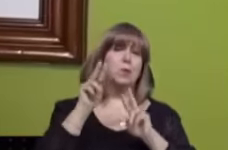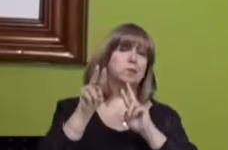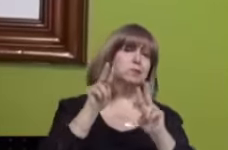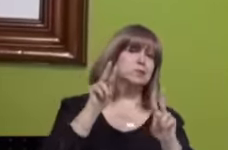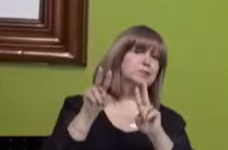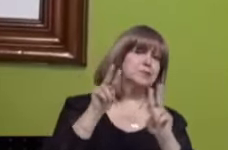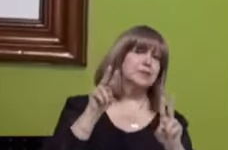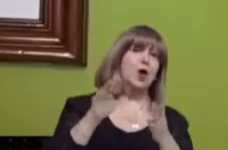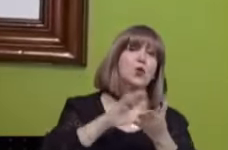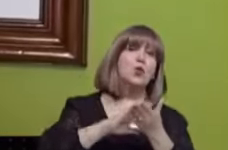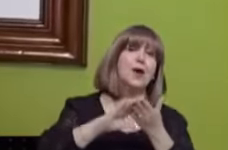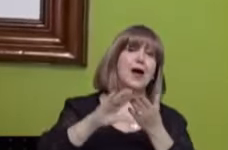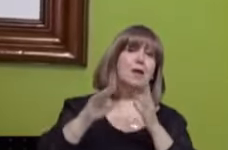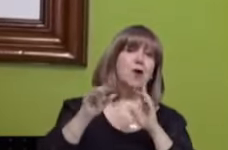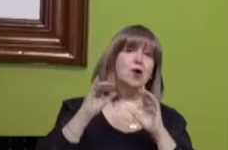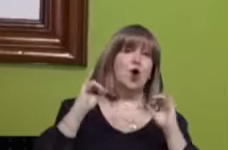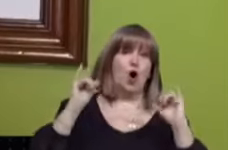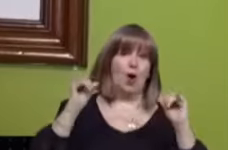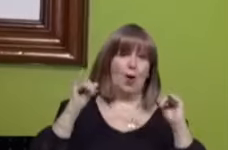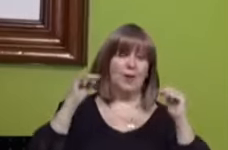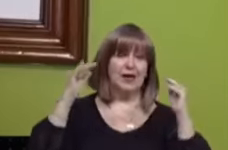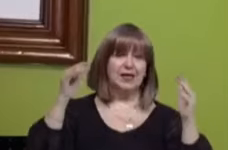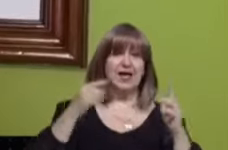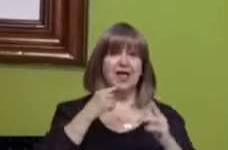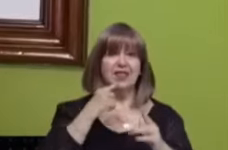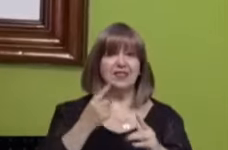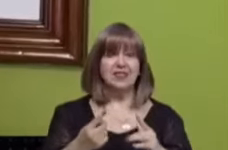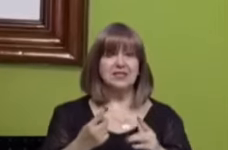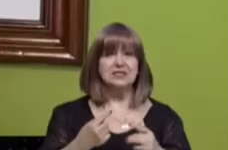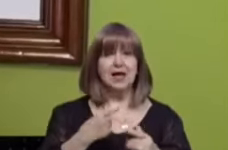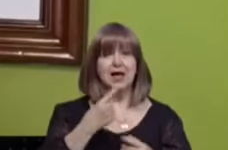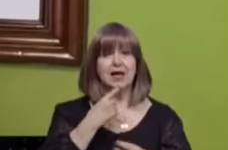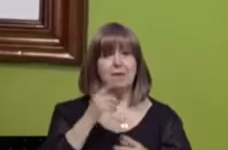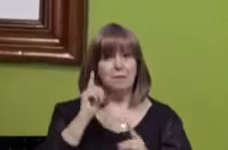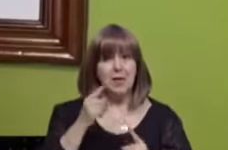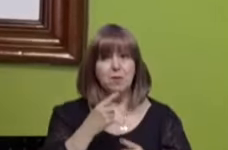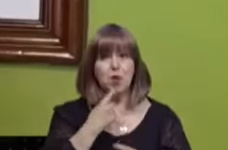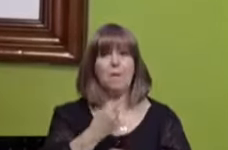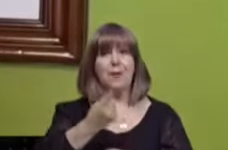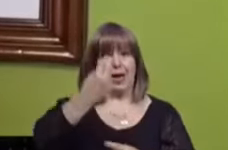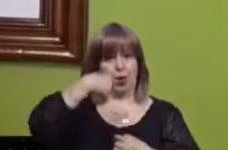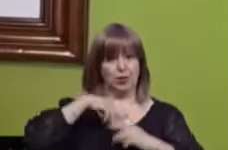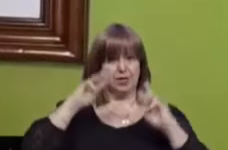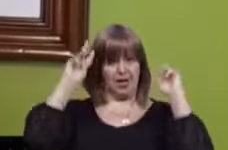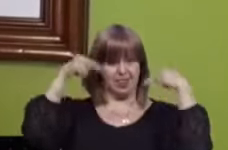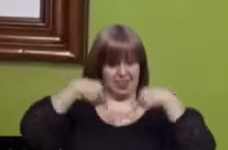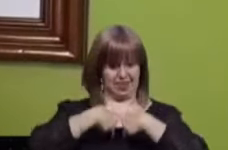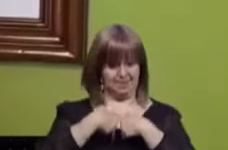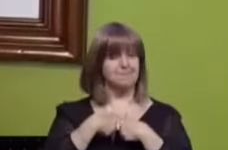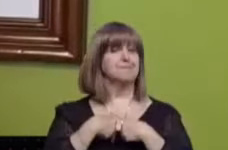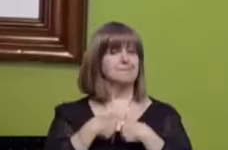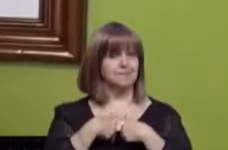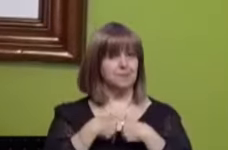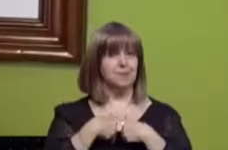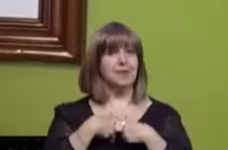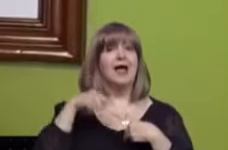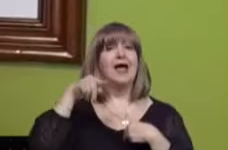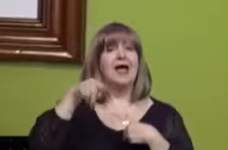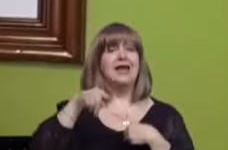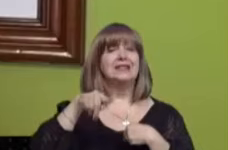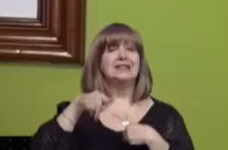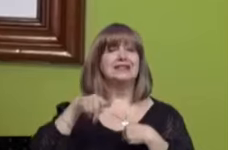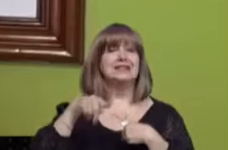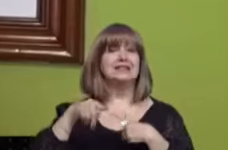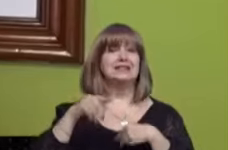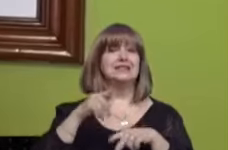y que es nuevo es que los chicos se hacen la pregunta. Creo que este es el gran cambio y es un cambio